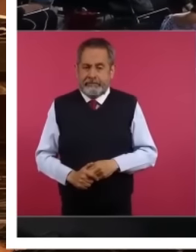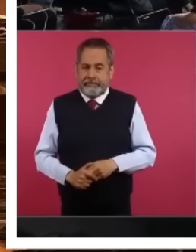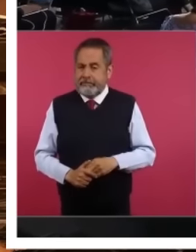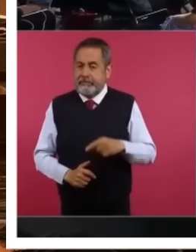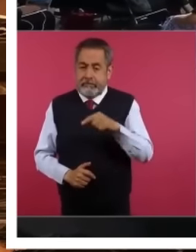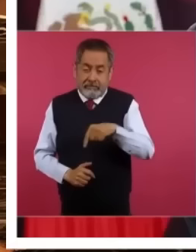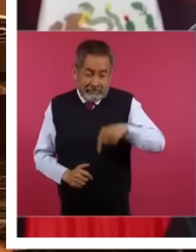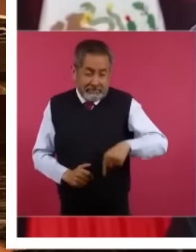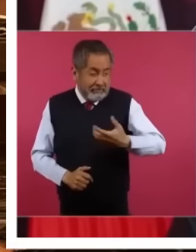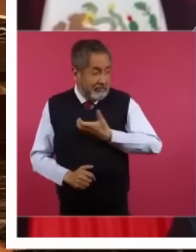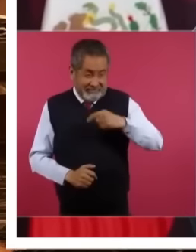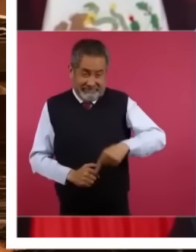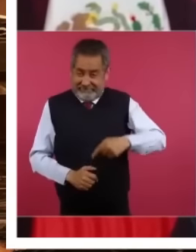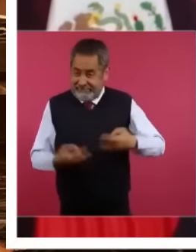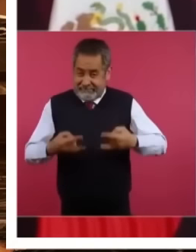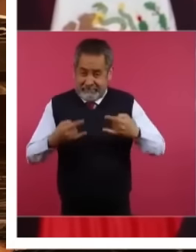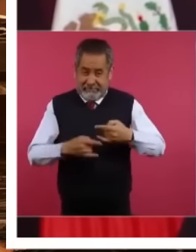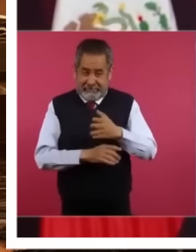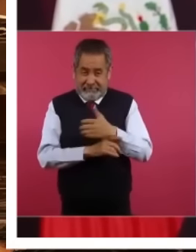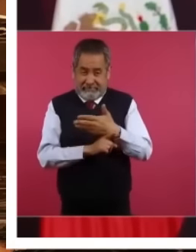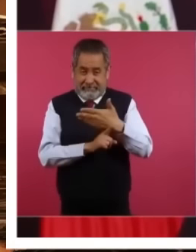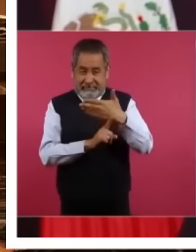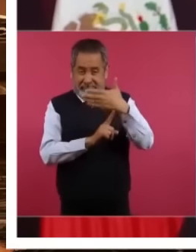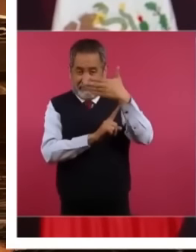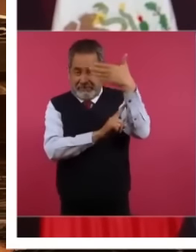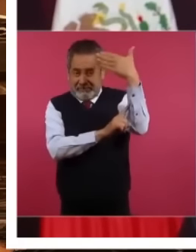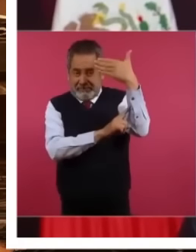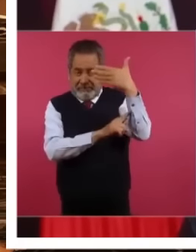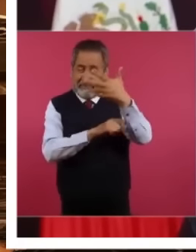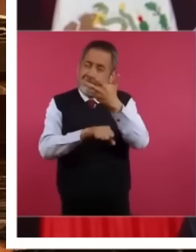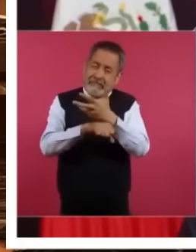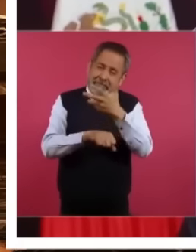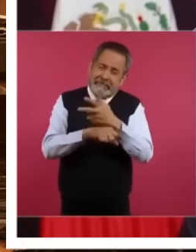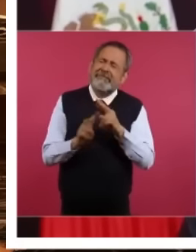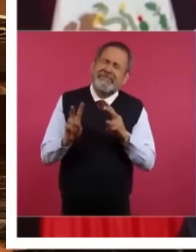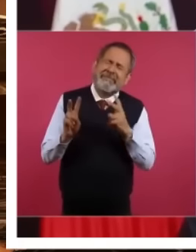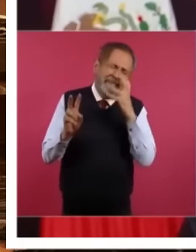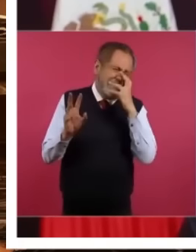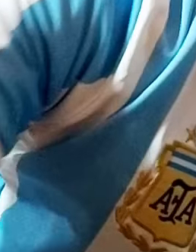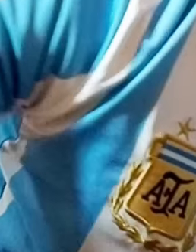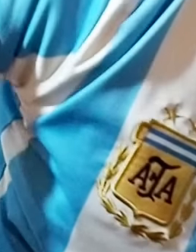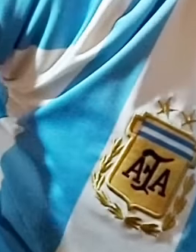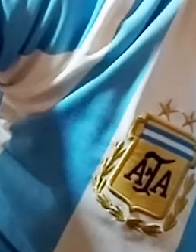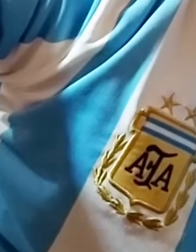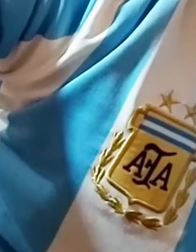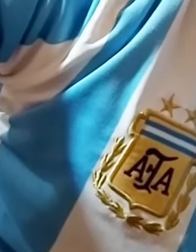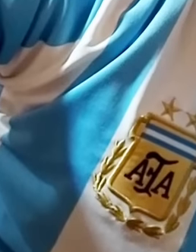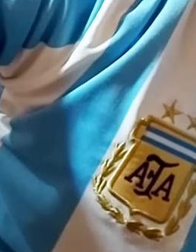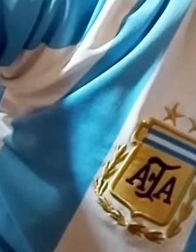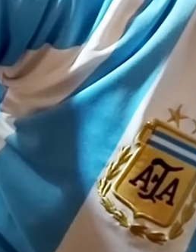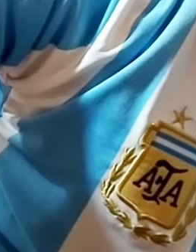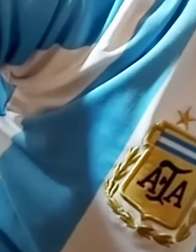izar aquí en Palacio Nacional. Son los momentos más tristes de nuestra historia. No, la verdad